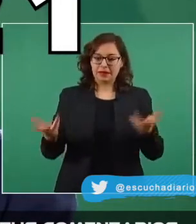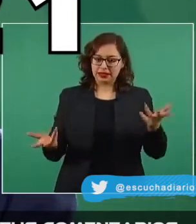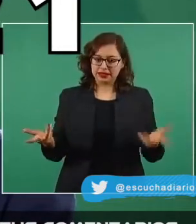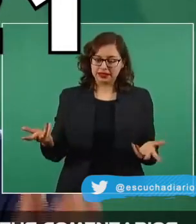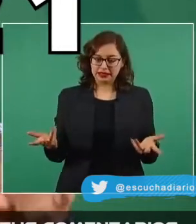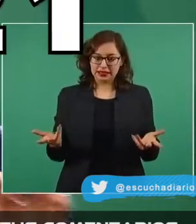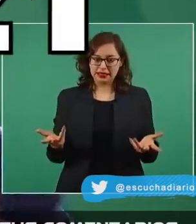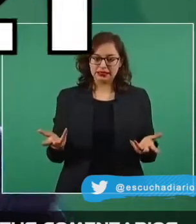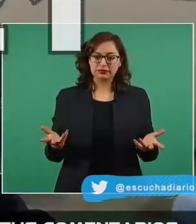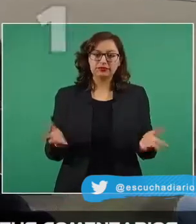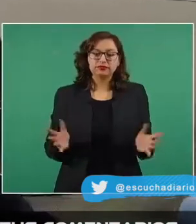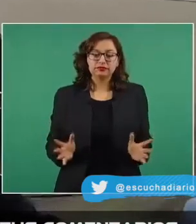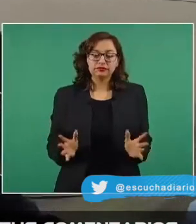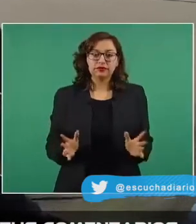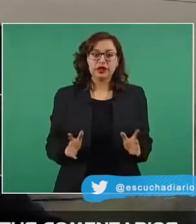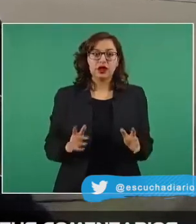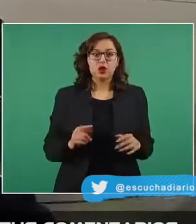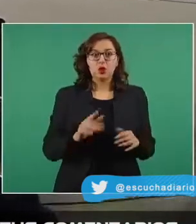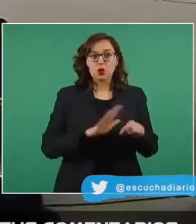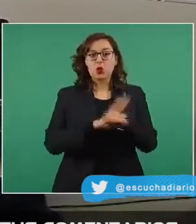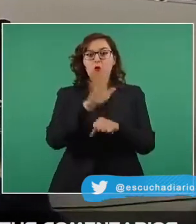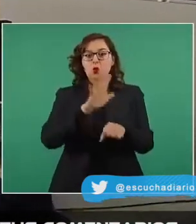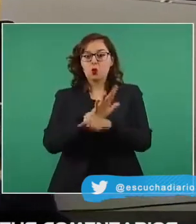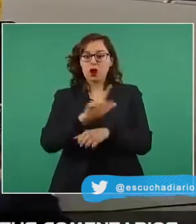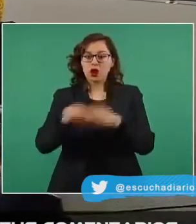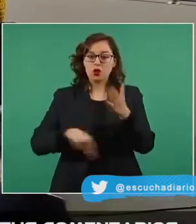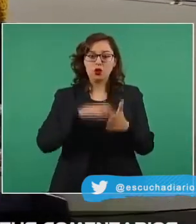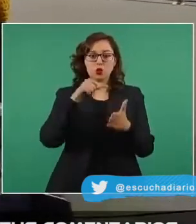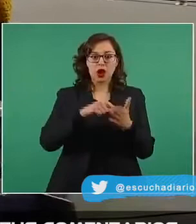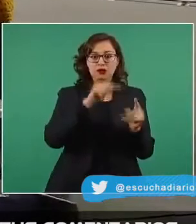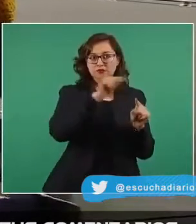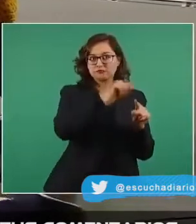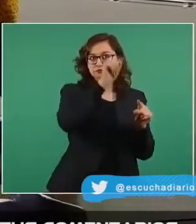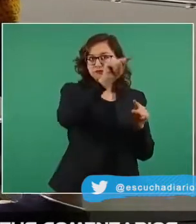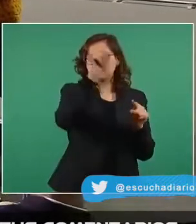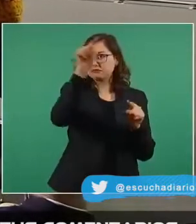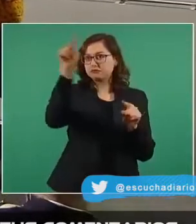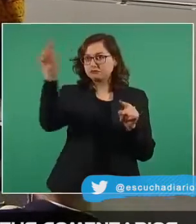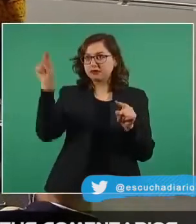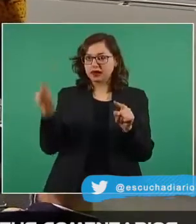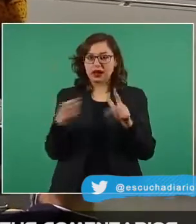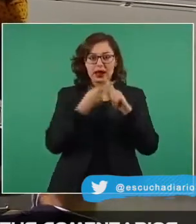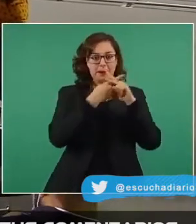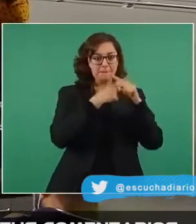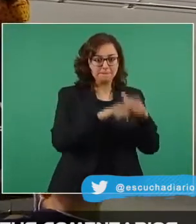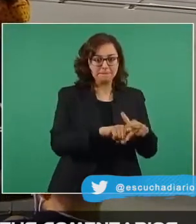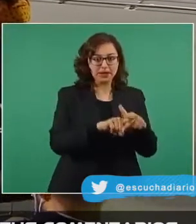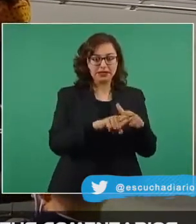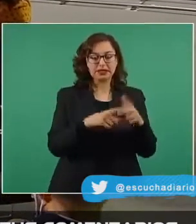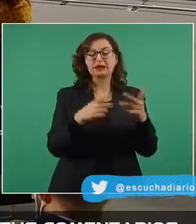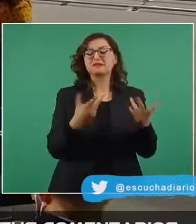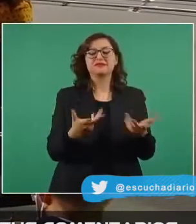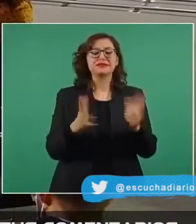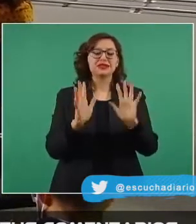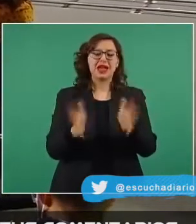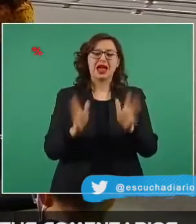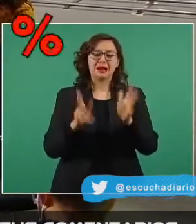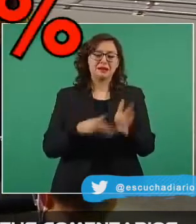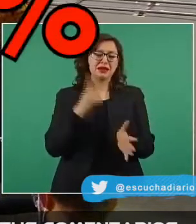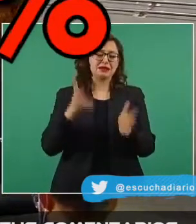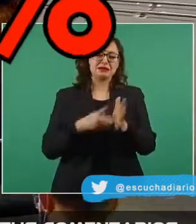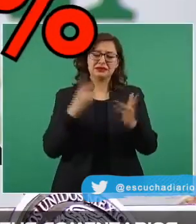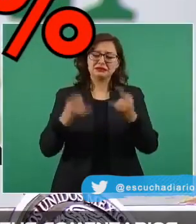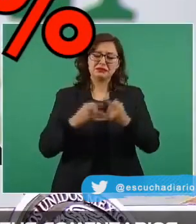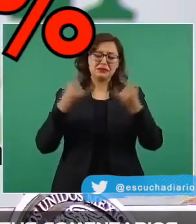casos activos, 37.561 casos más que ayer. La semana epidemiológica 52 registra un